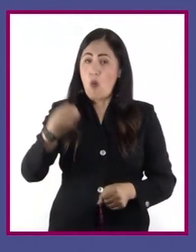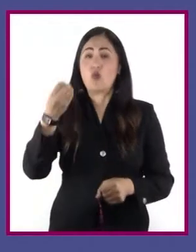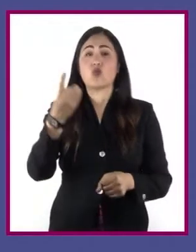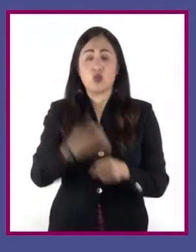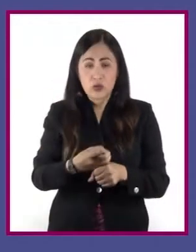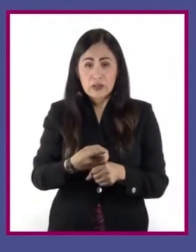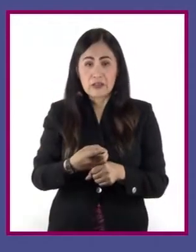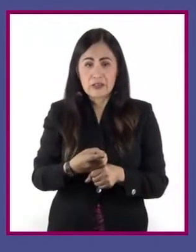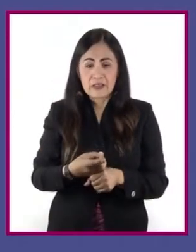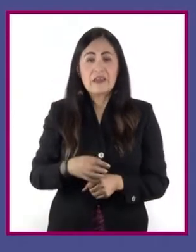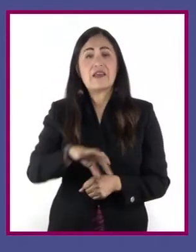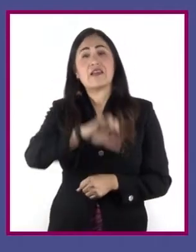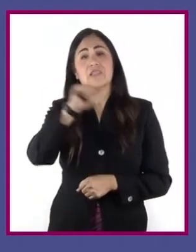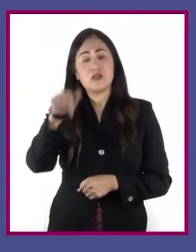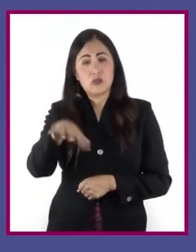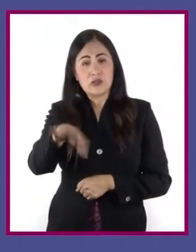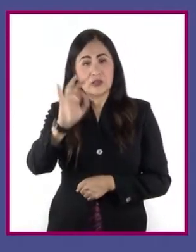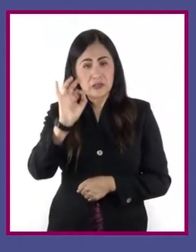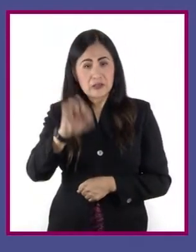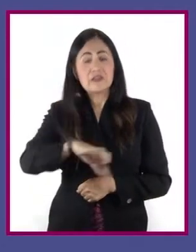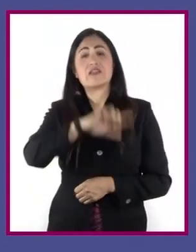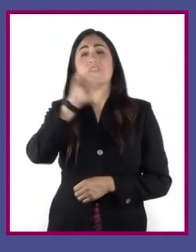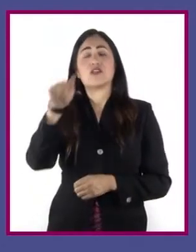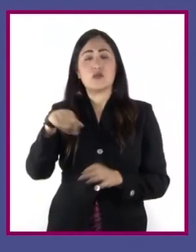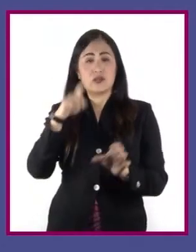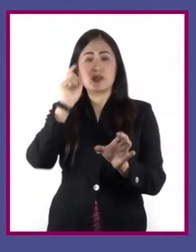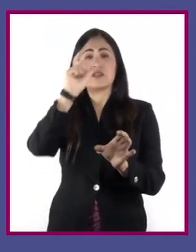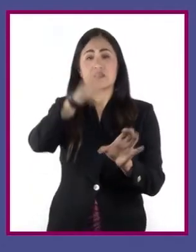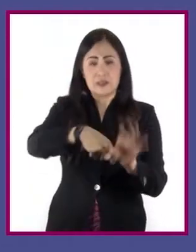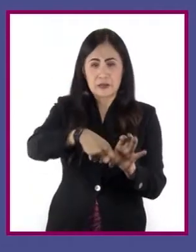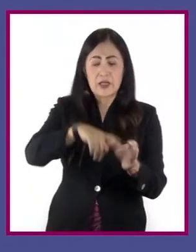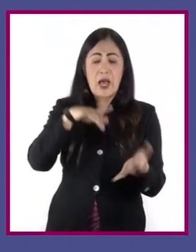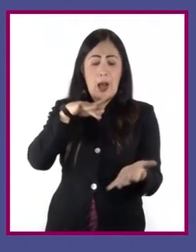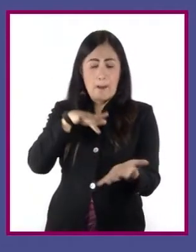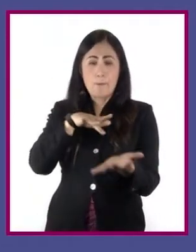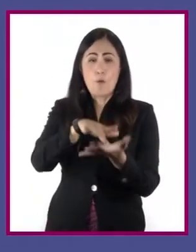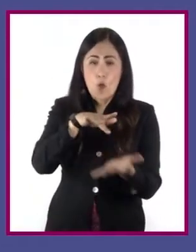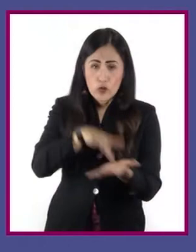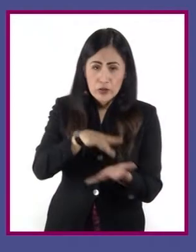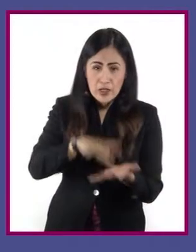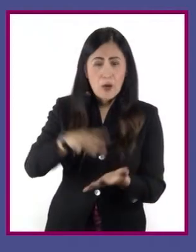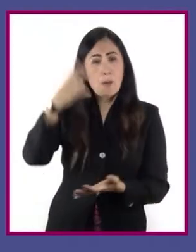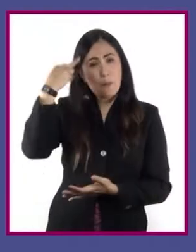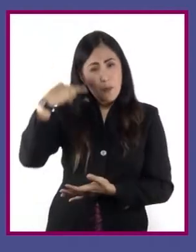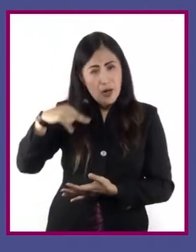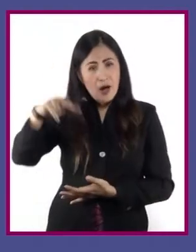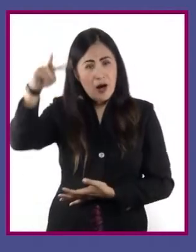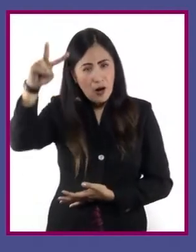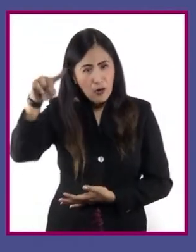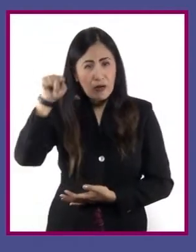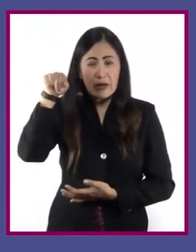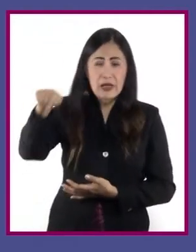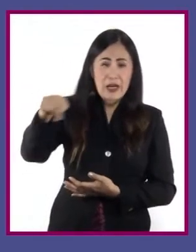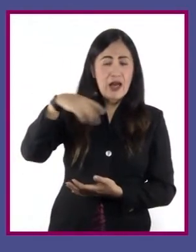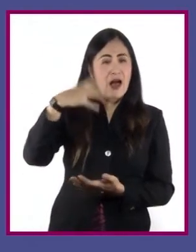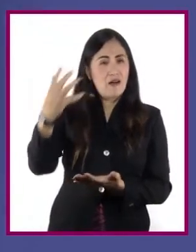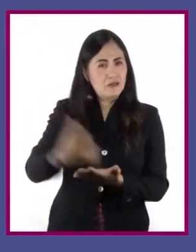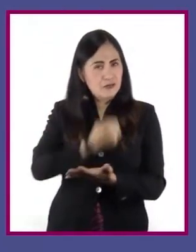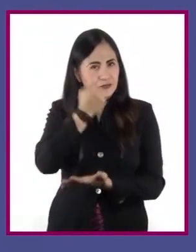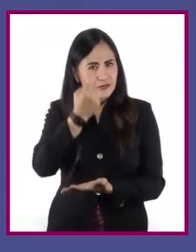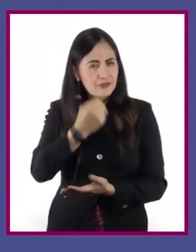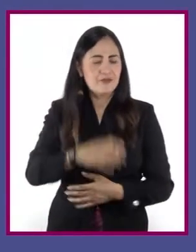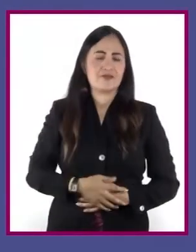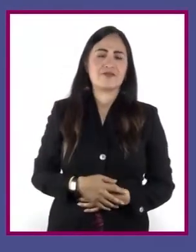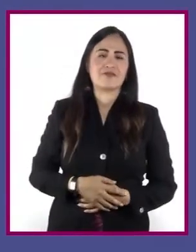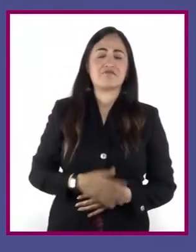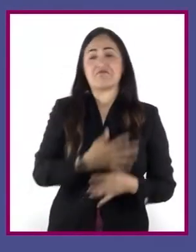entonces se inscribió la apoyaron y viajó y ahí ganó.